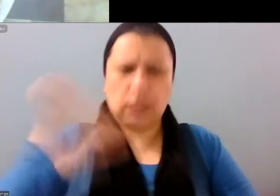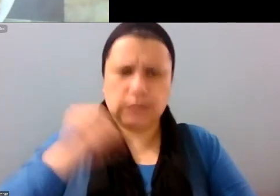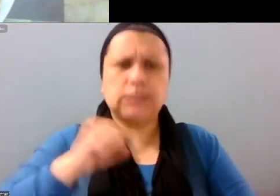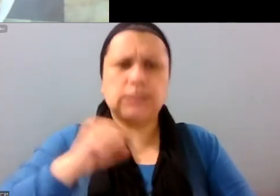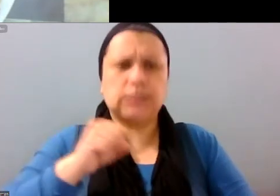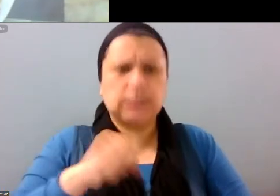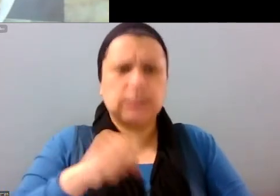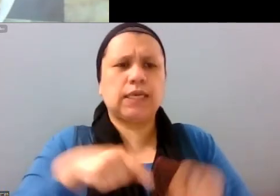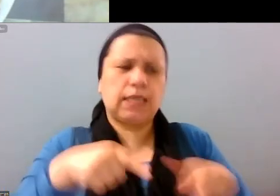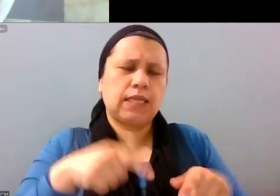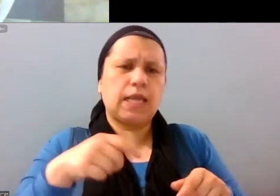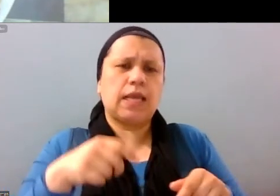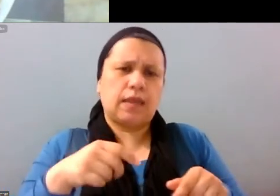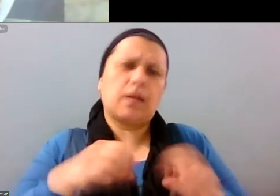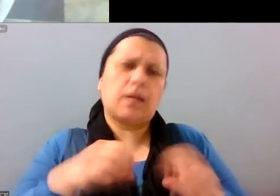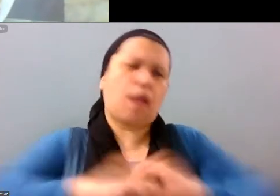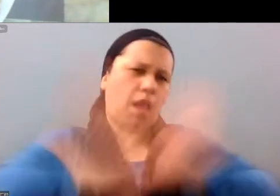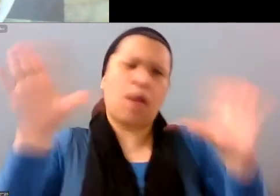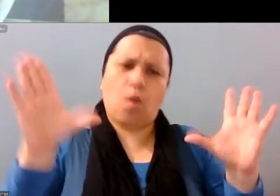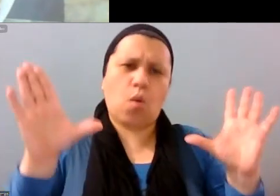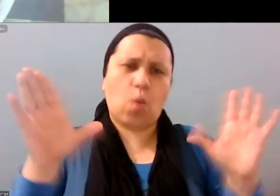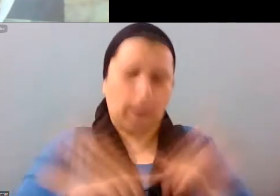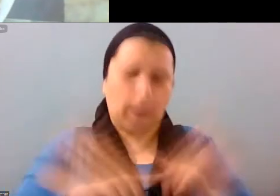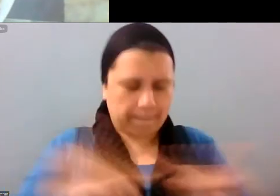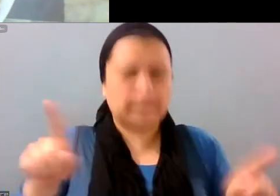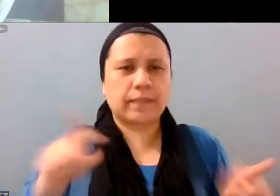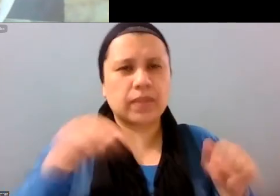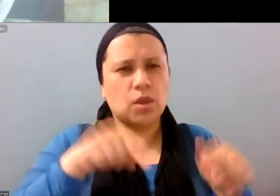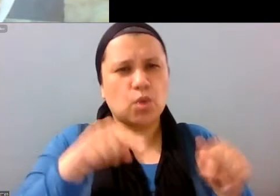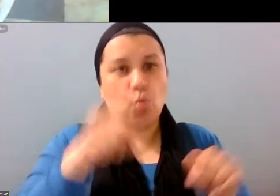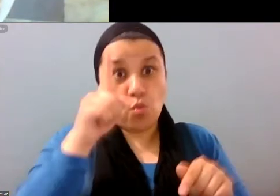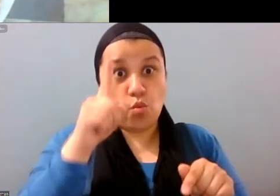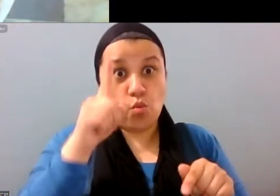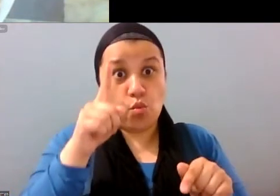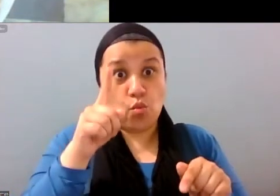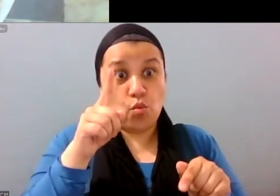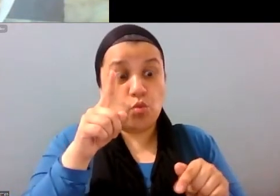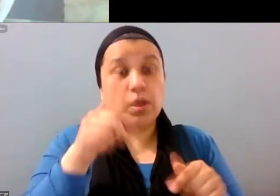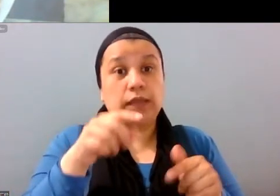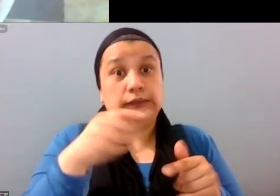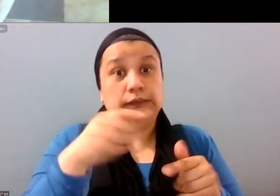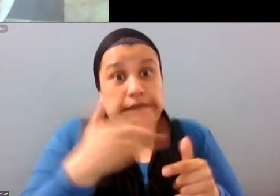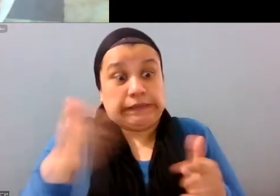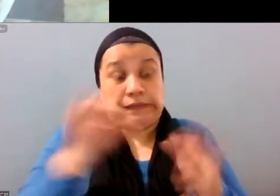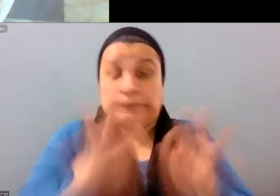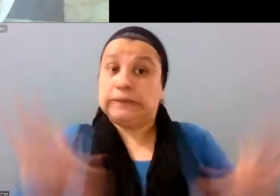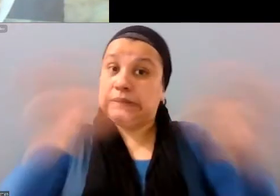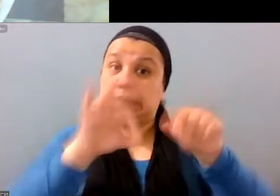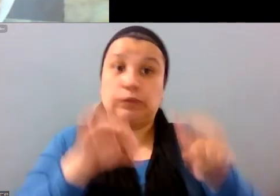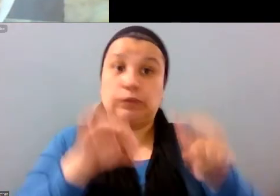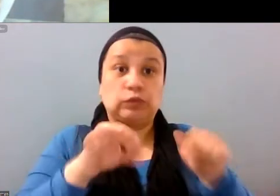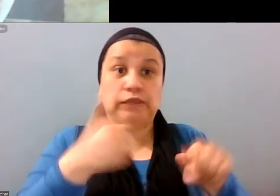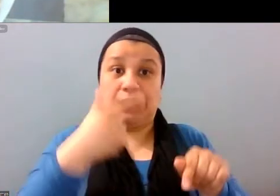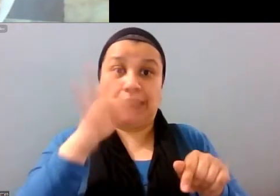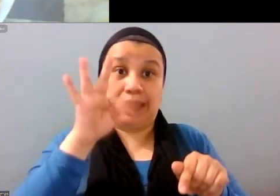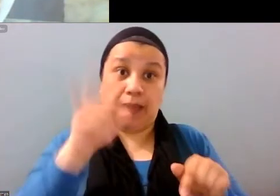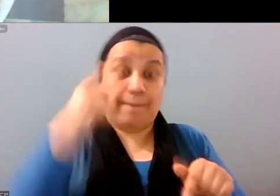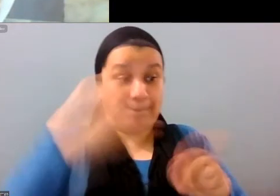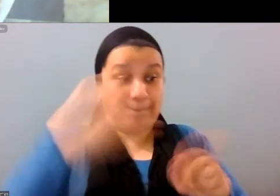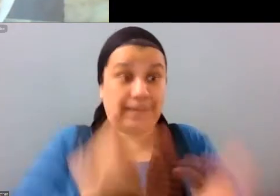perfectible totalmente pero que ha sido uno de los estandartes o de los elementos más importantes para poder llevar el aprendizaje al hogar